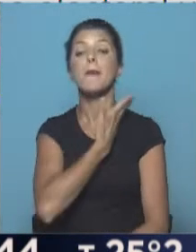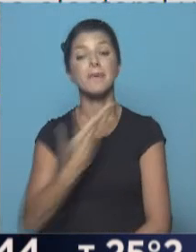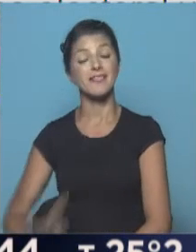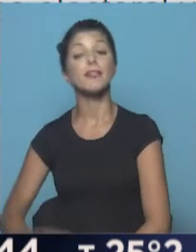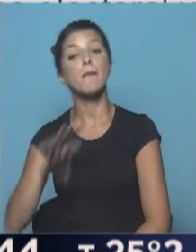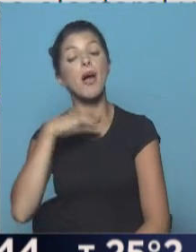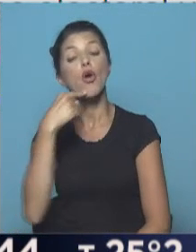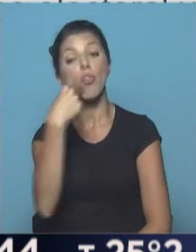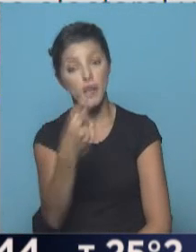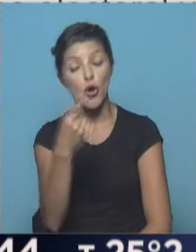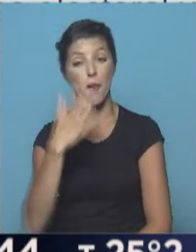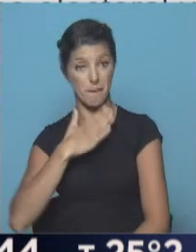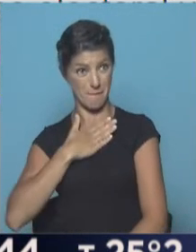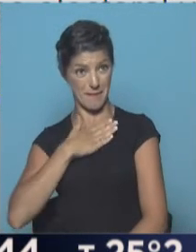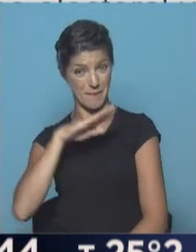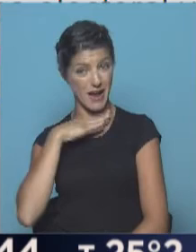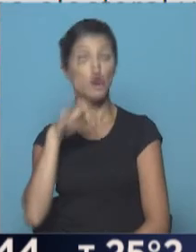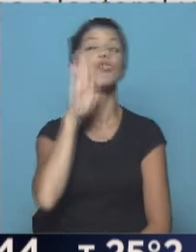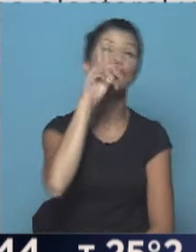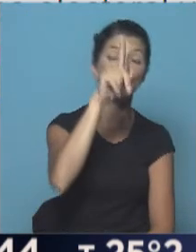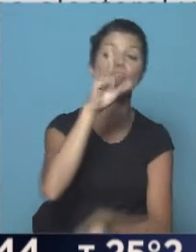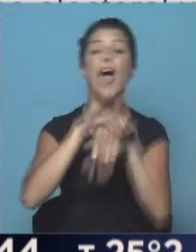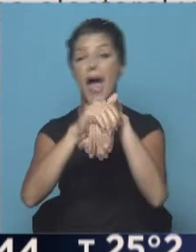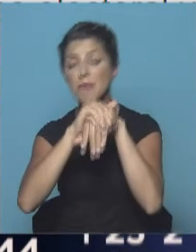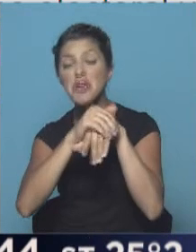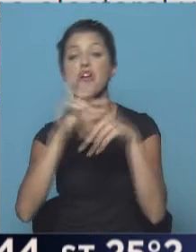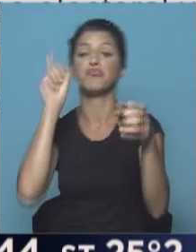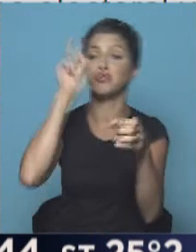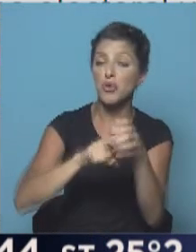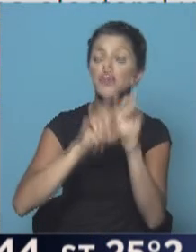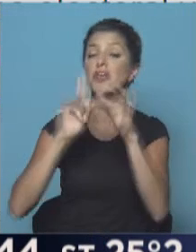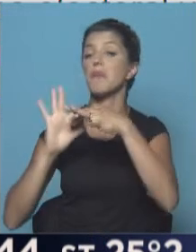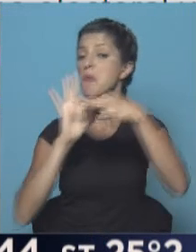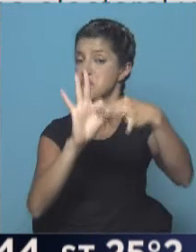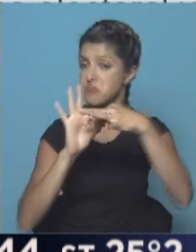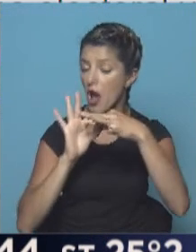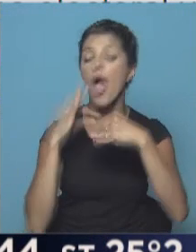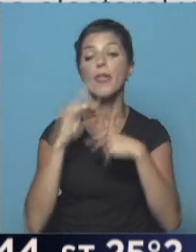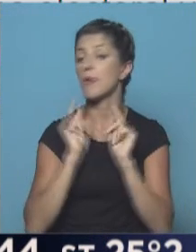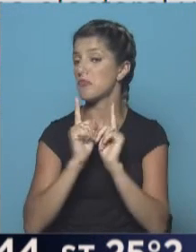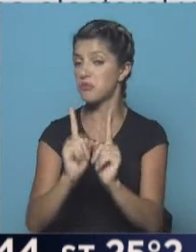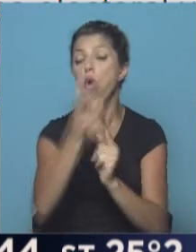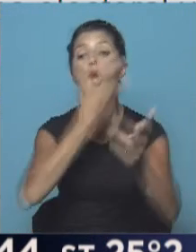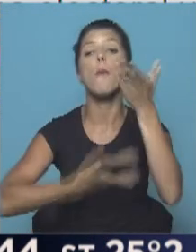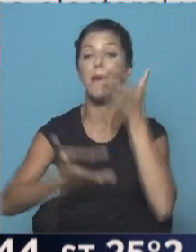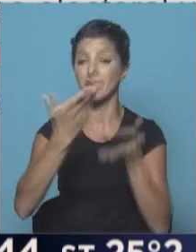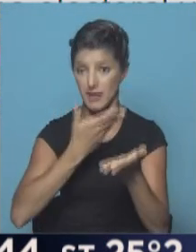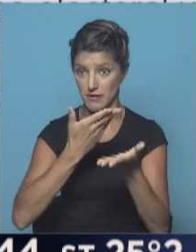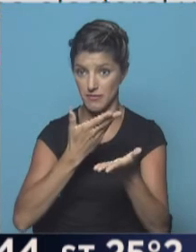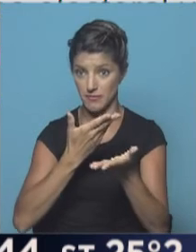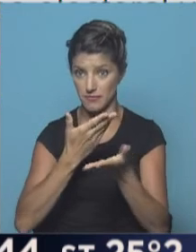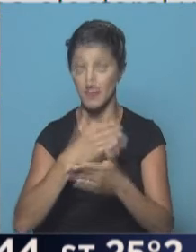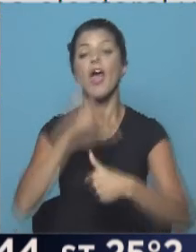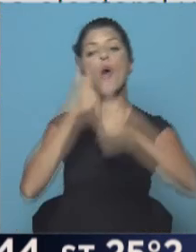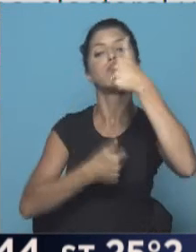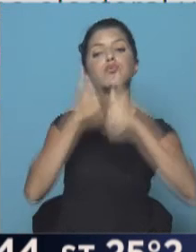que su país y Estados Unidos son amigos, socios y aliados que deben seguir colaborando por la